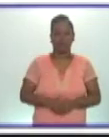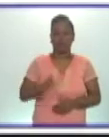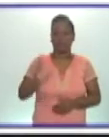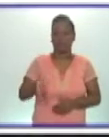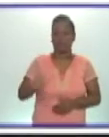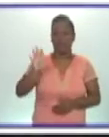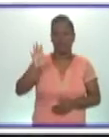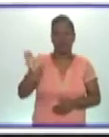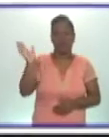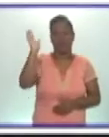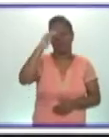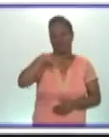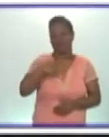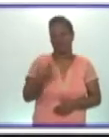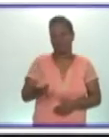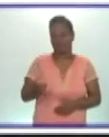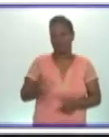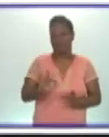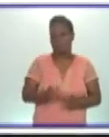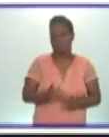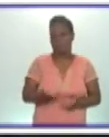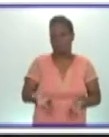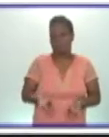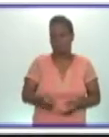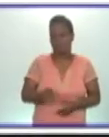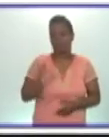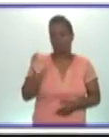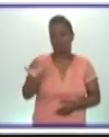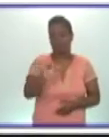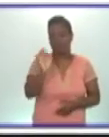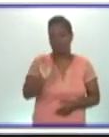con otro término, por lo tanto, queda igual.